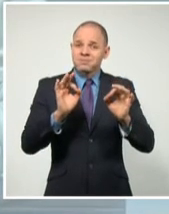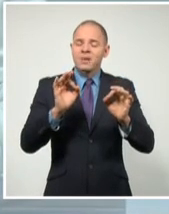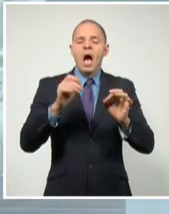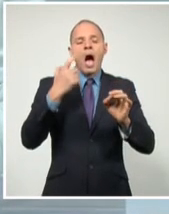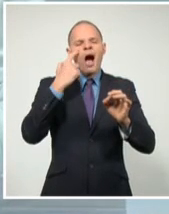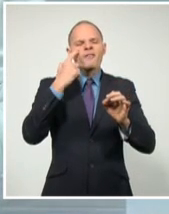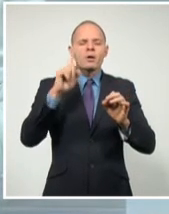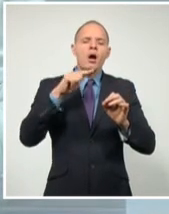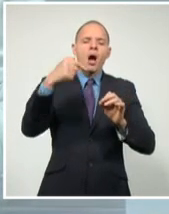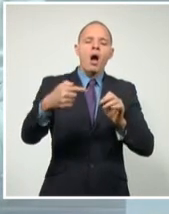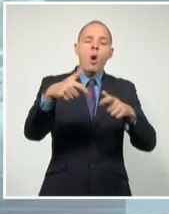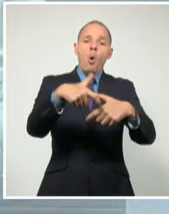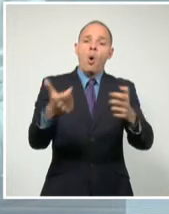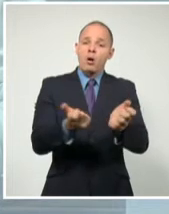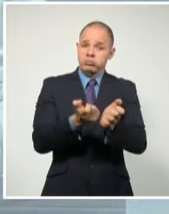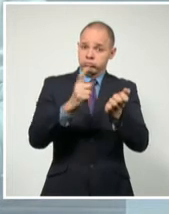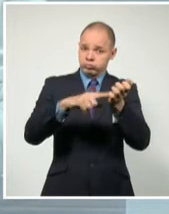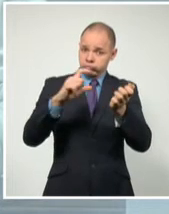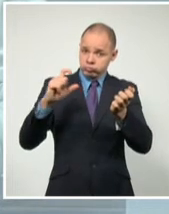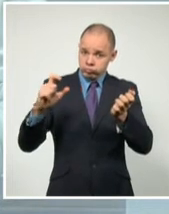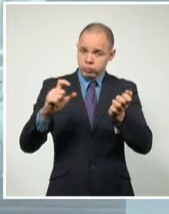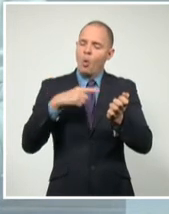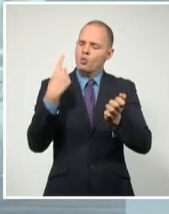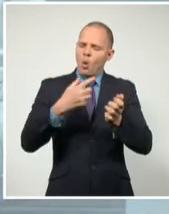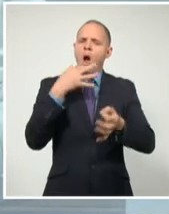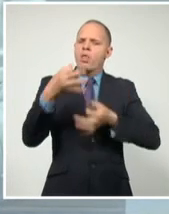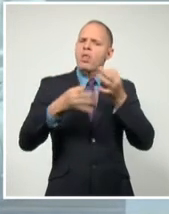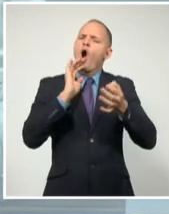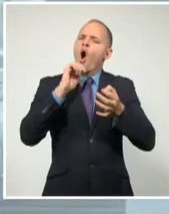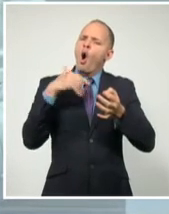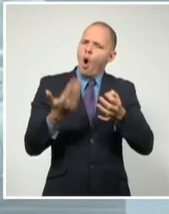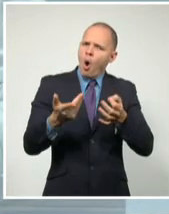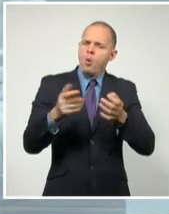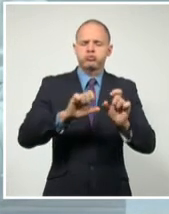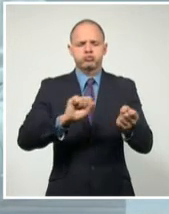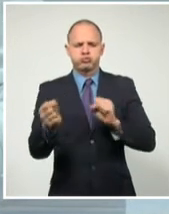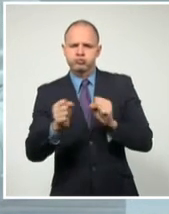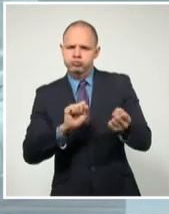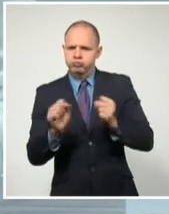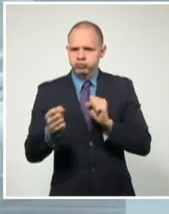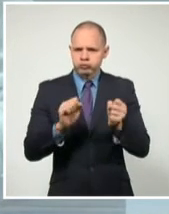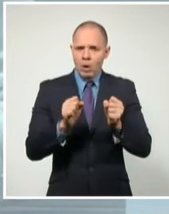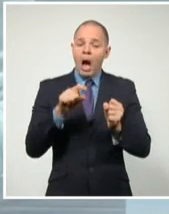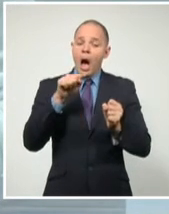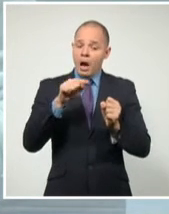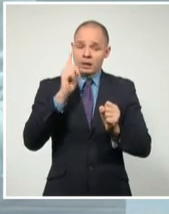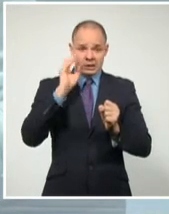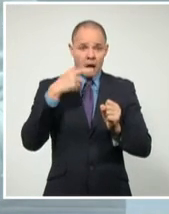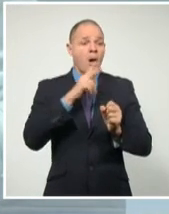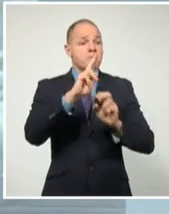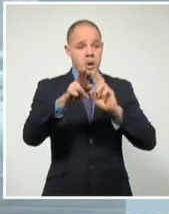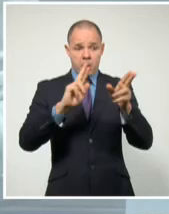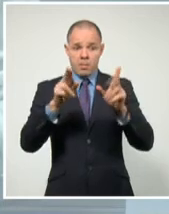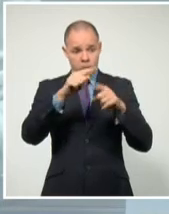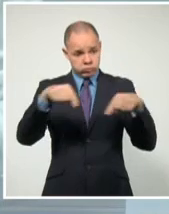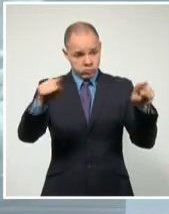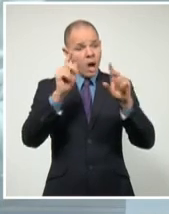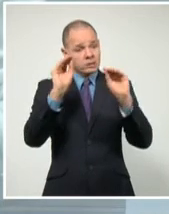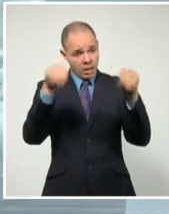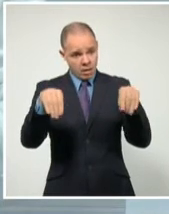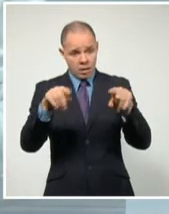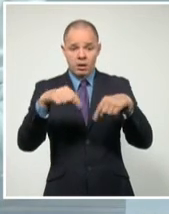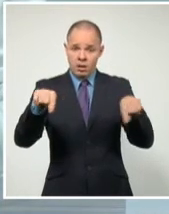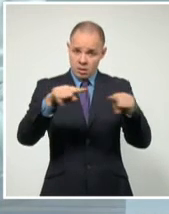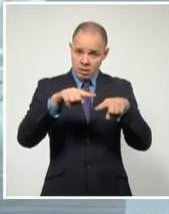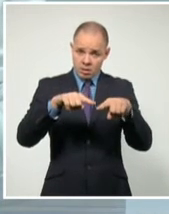Congreso del partido. Es la tarea de la hora, que ya forma parte del Congreso, por lo tanto podemos estar diciendo que ya nosotros, trabajando de esta